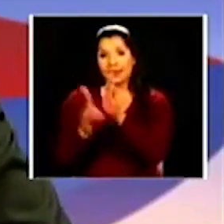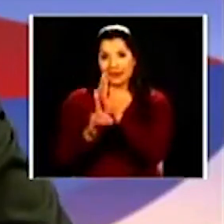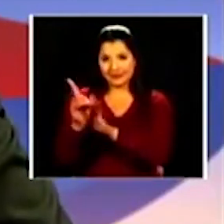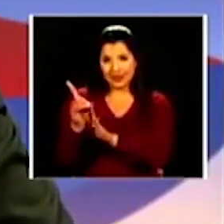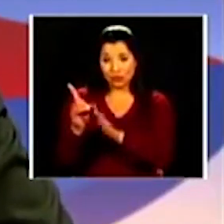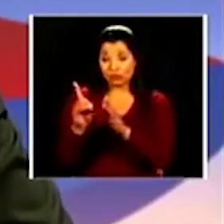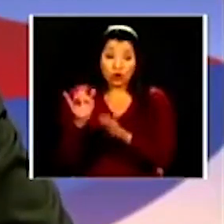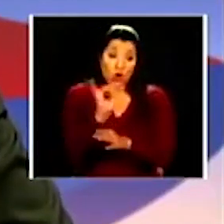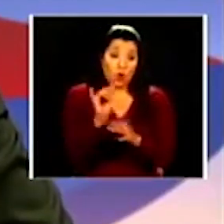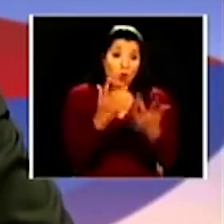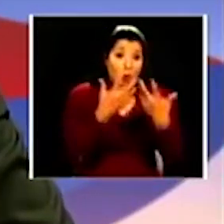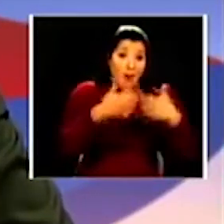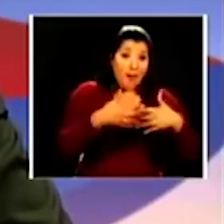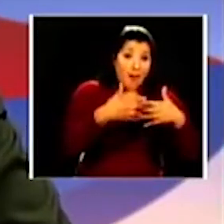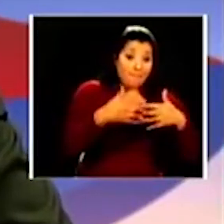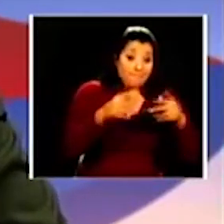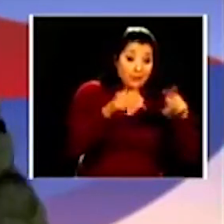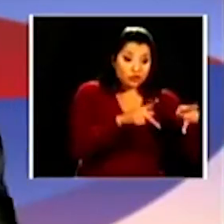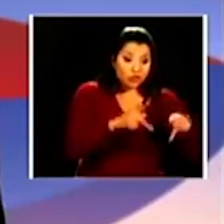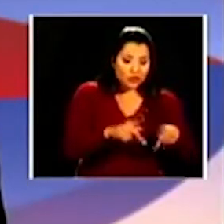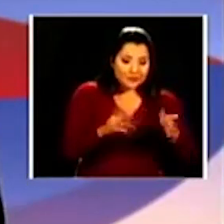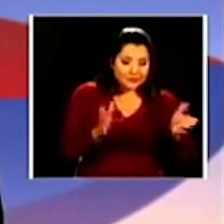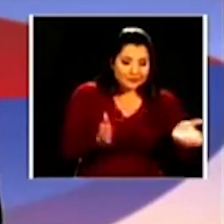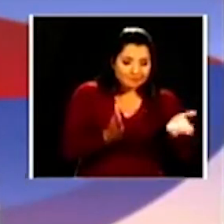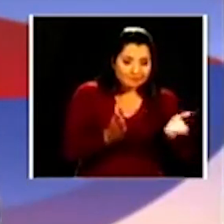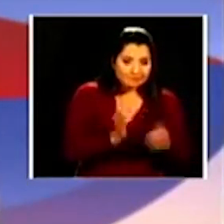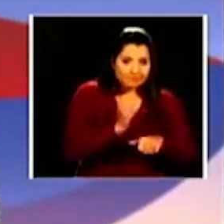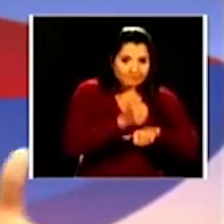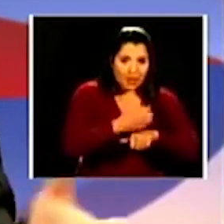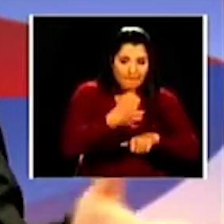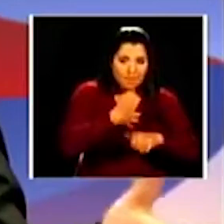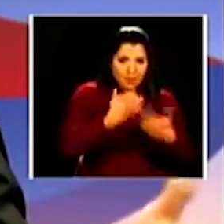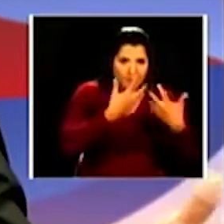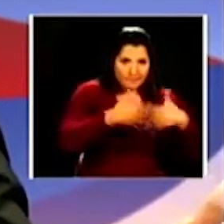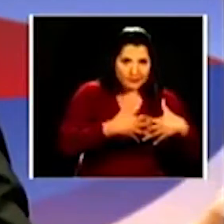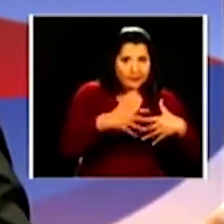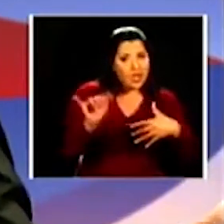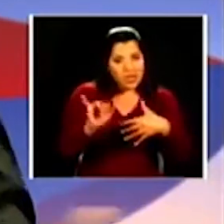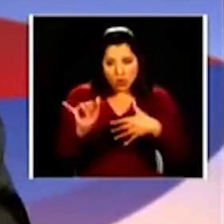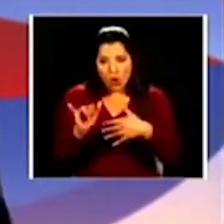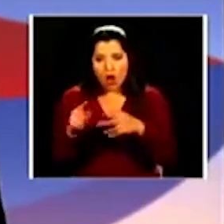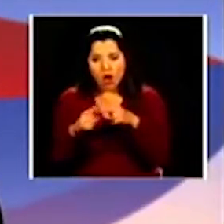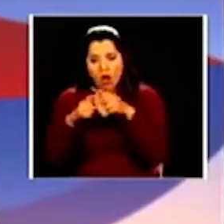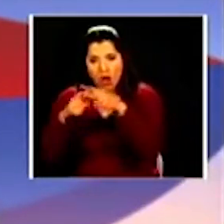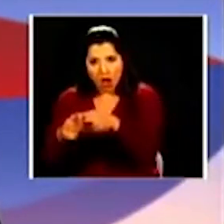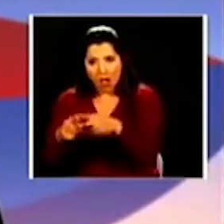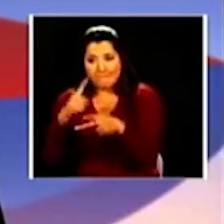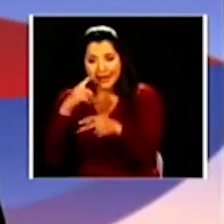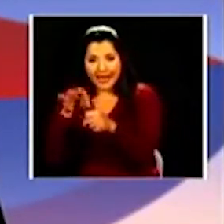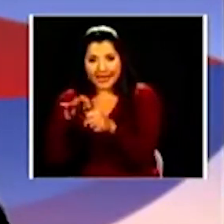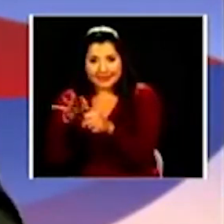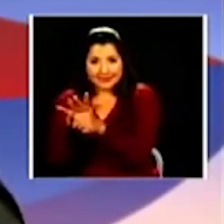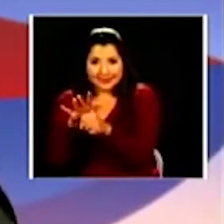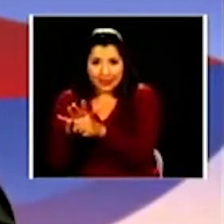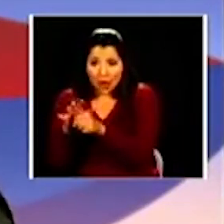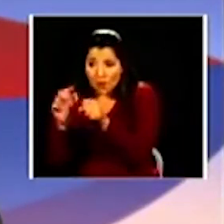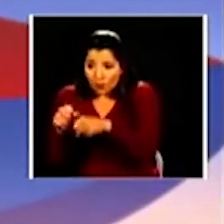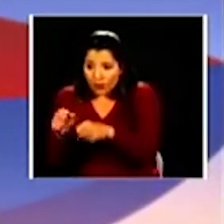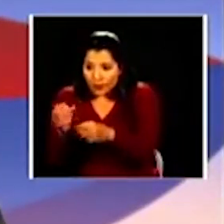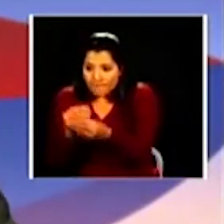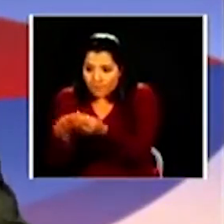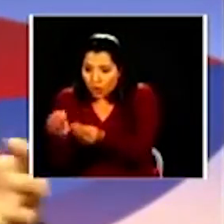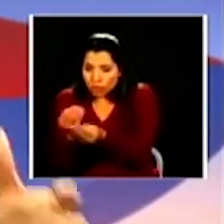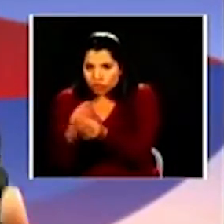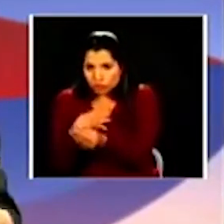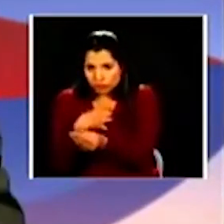emprendedores, genera a veces un bloqueo para que los agricultores puedan pues generar sus diferentes cultivos. También, por